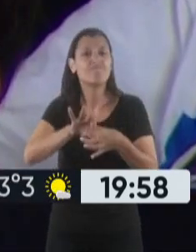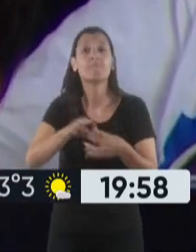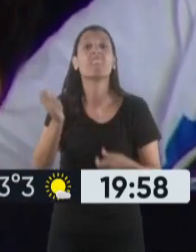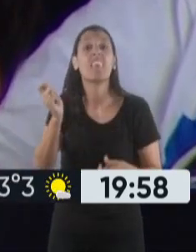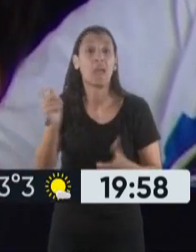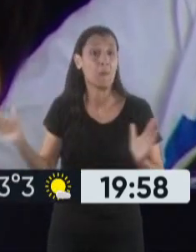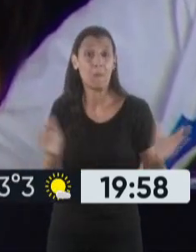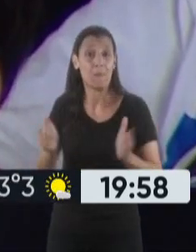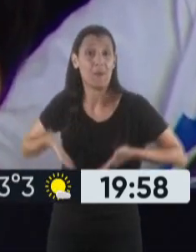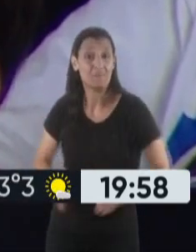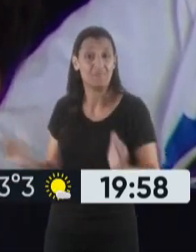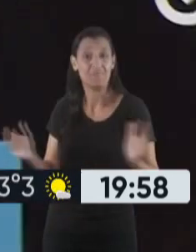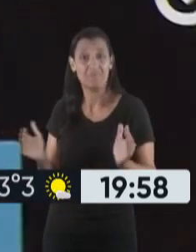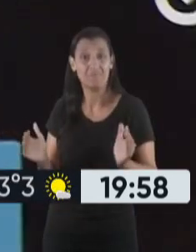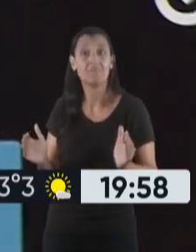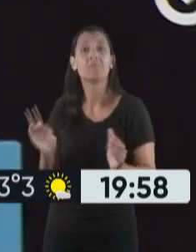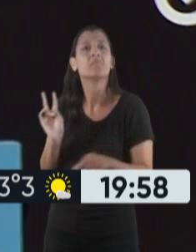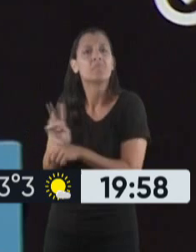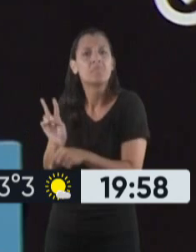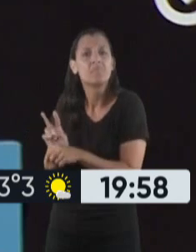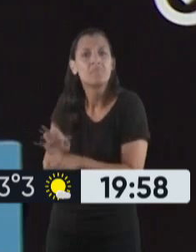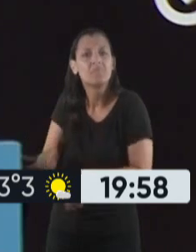nacidos, con esa primera infancia.